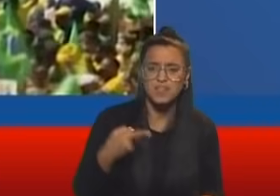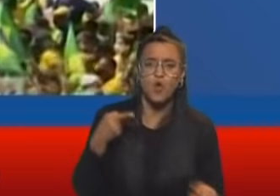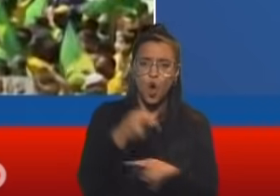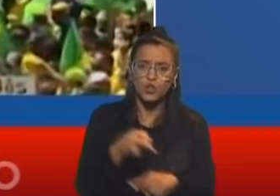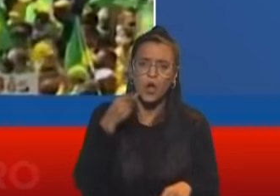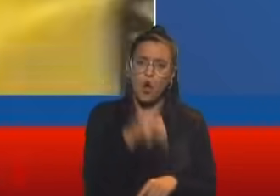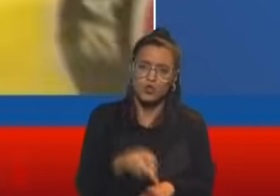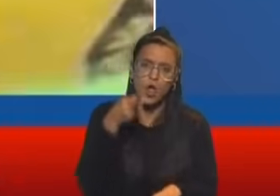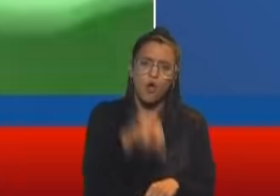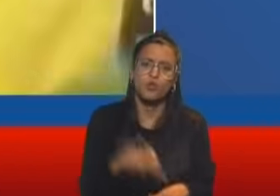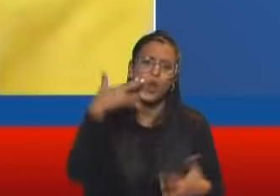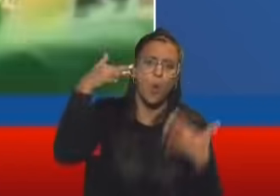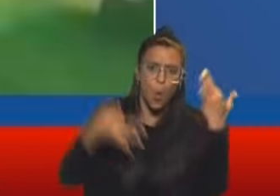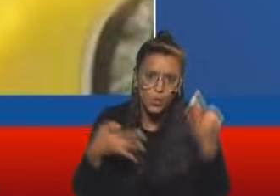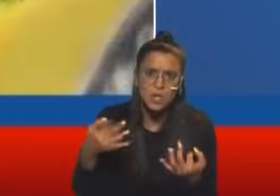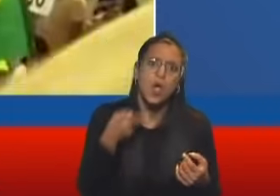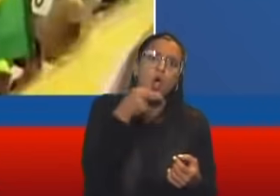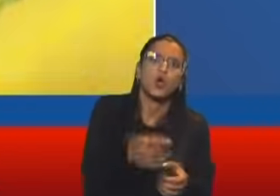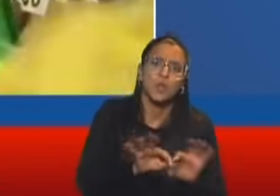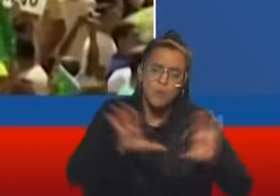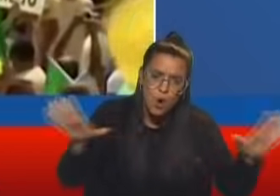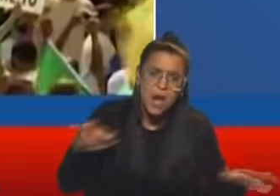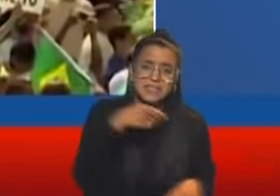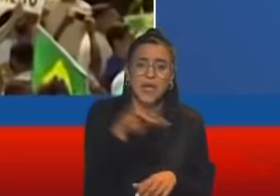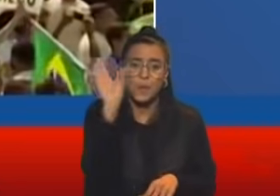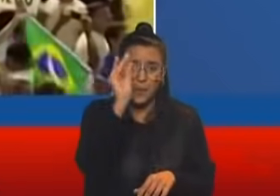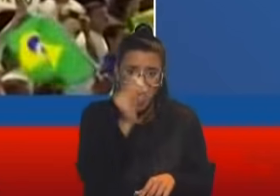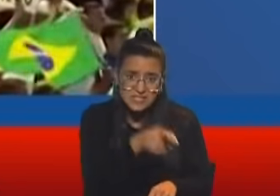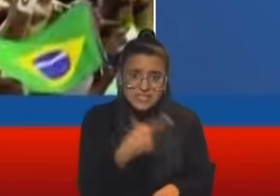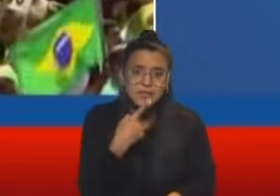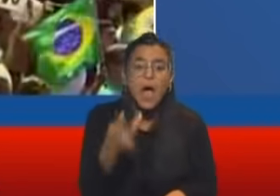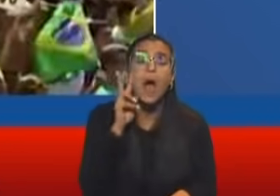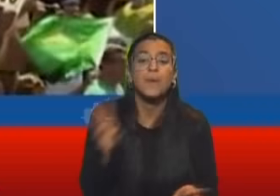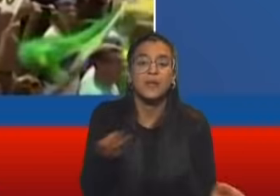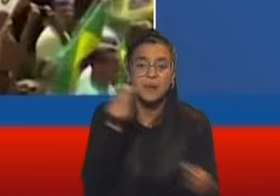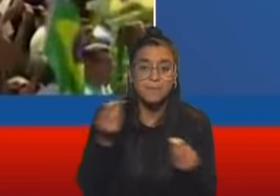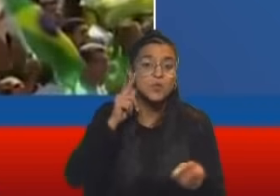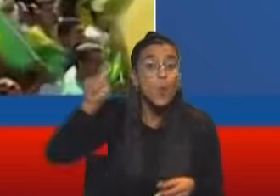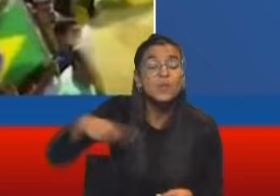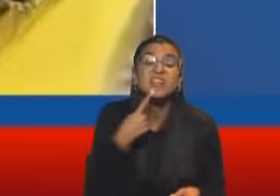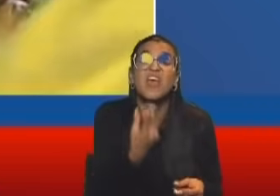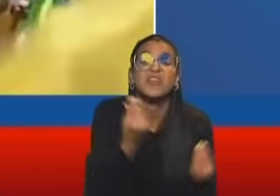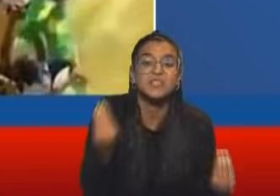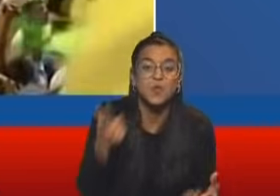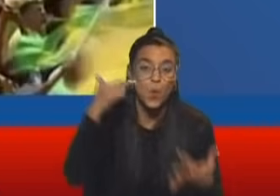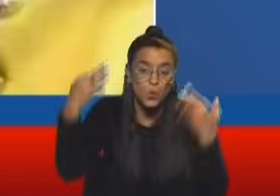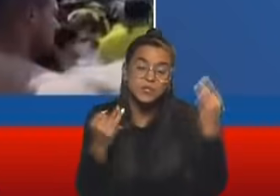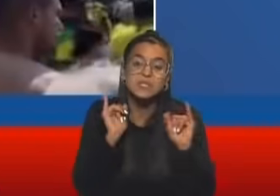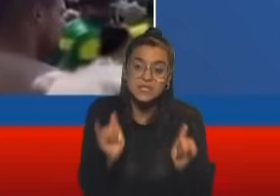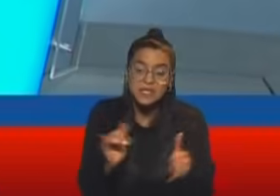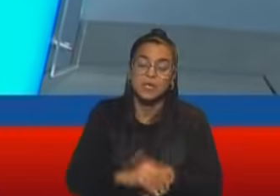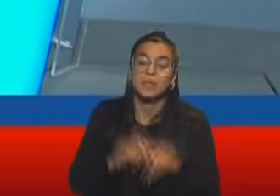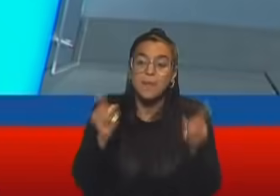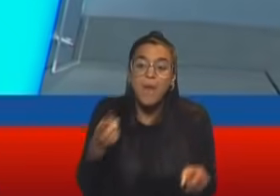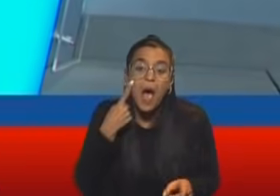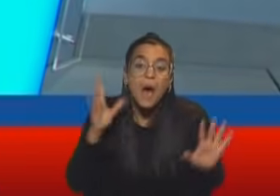el tiempo, bueno, contra la justicia en este caso, pero contra la democracia en Brasil, básicamente, ¿no? Vamos a ver qué pasa con este juez y qué dice la justicia. Sí, y vamos